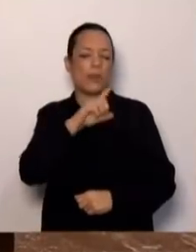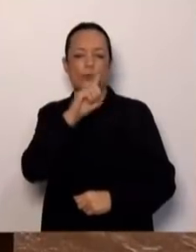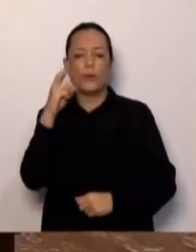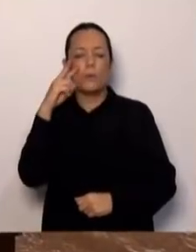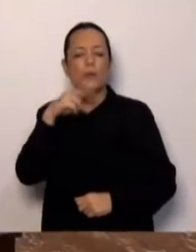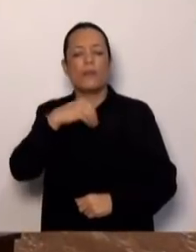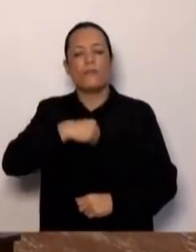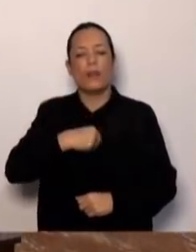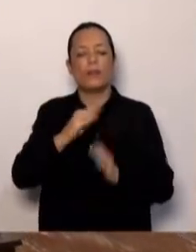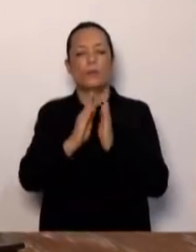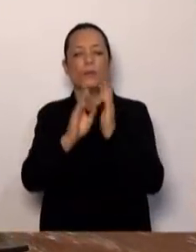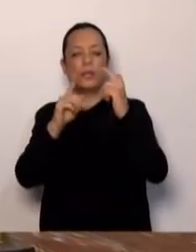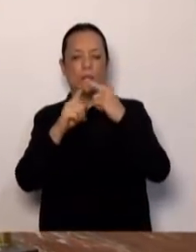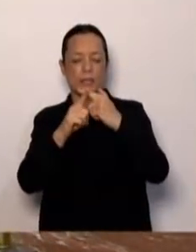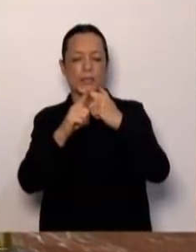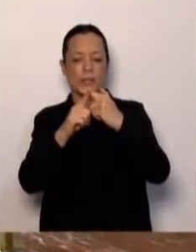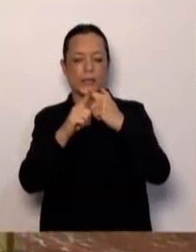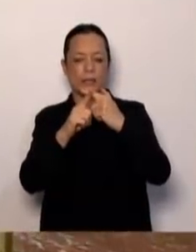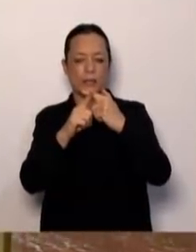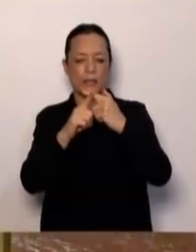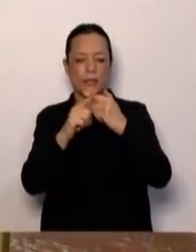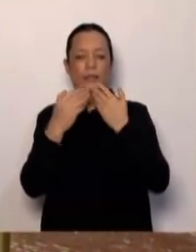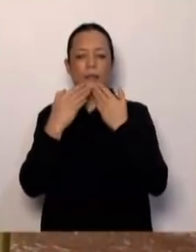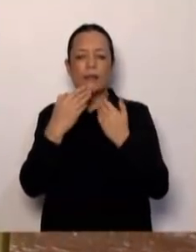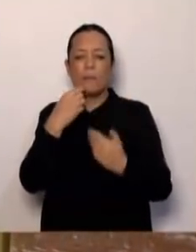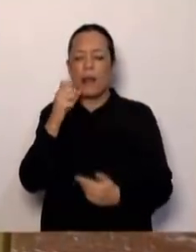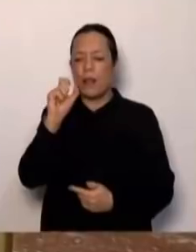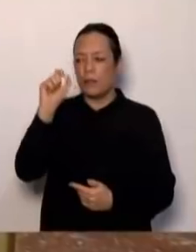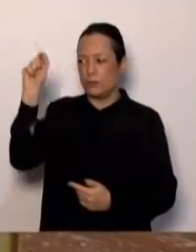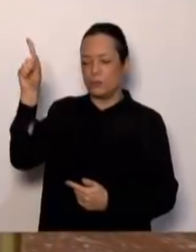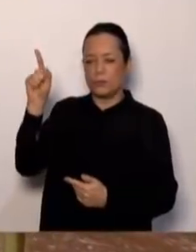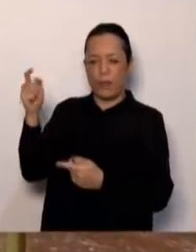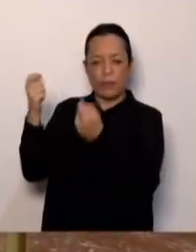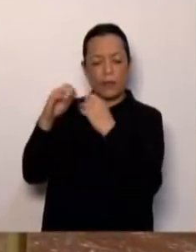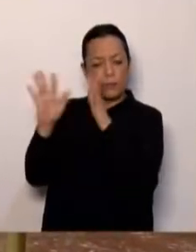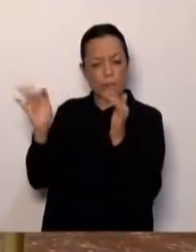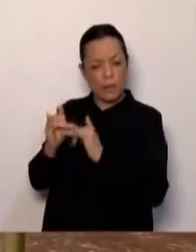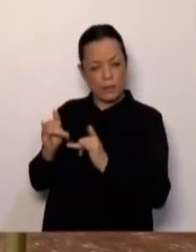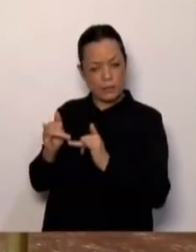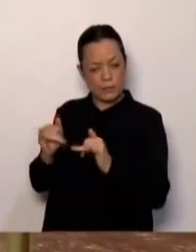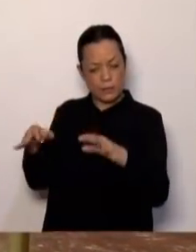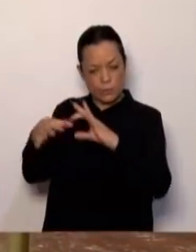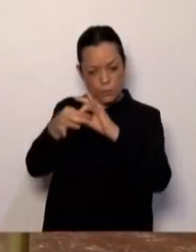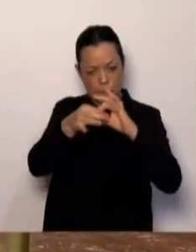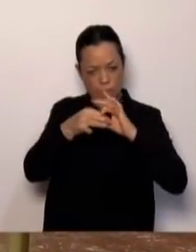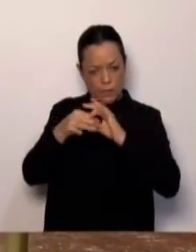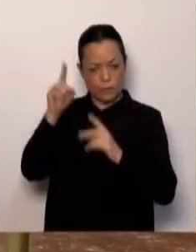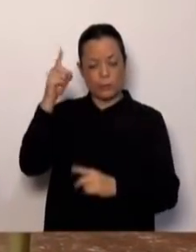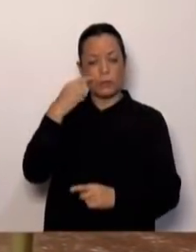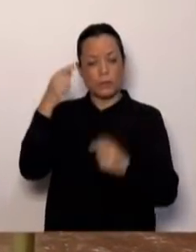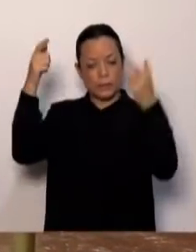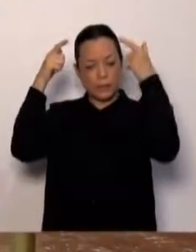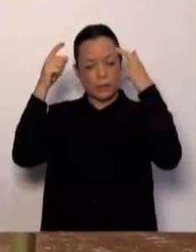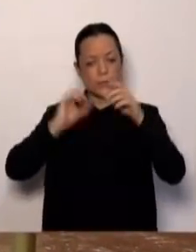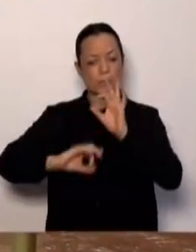pecados, sino la fe de tu Iglesia. Conforme a tu palabra, concédenos la paz y la unidad. Tú que vives y reinas por los